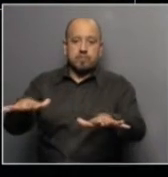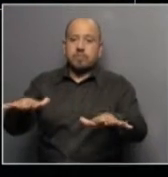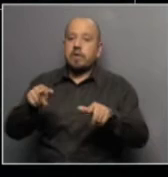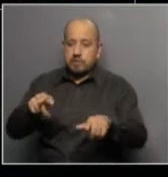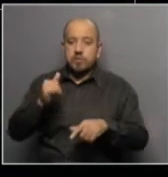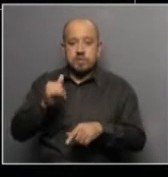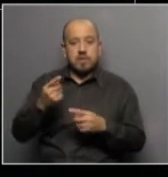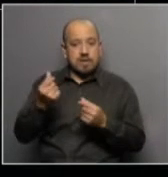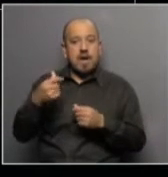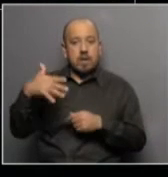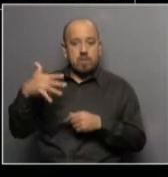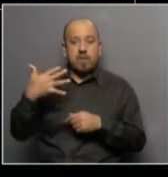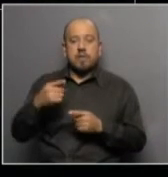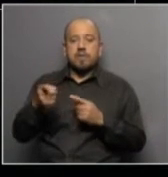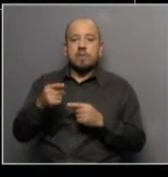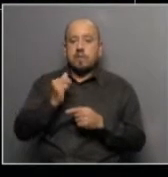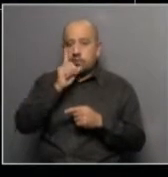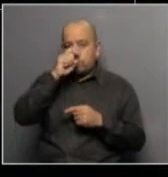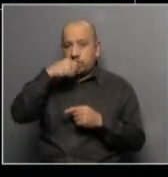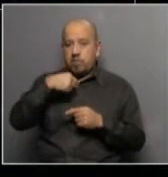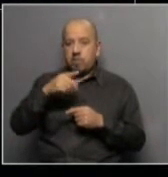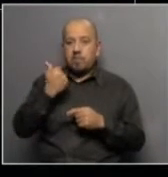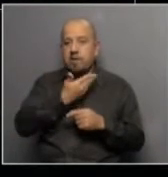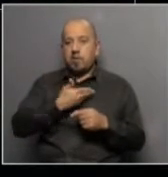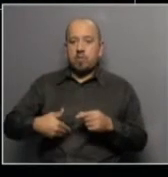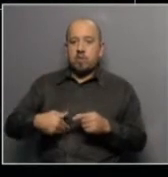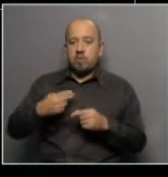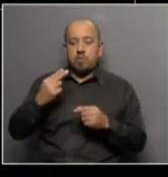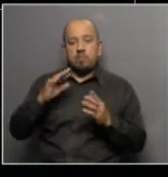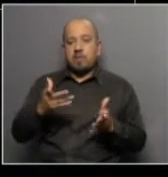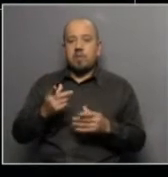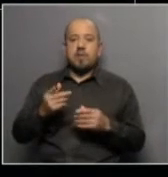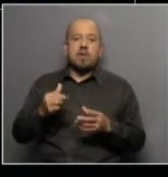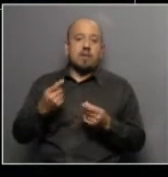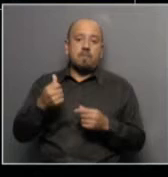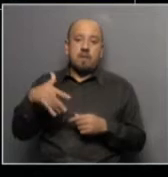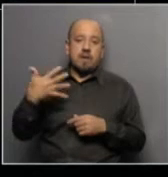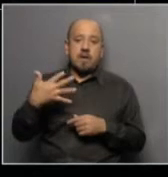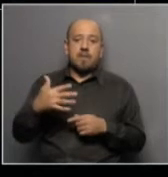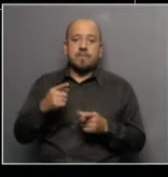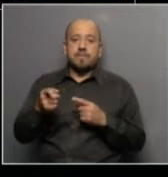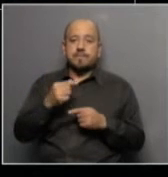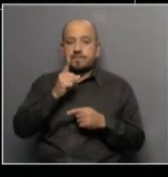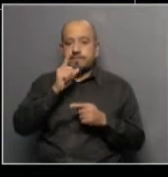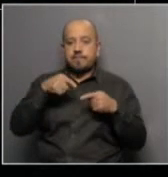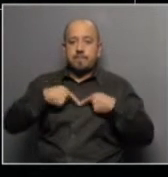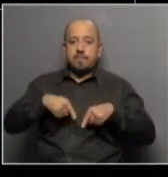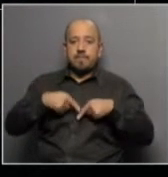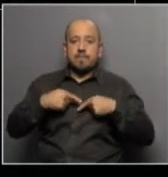que para el departamento, para el gobierno nacional, para todos, no solamente para la